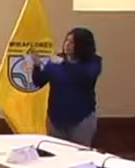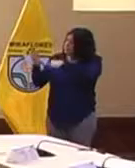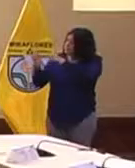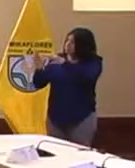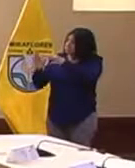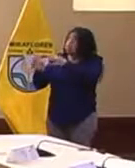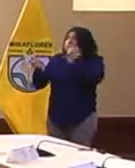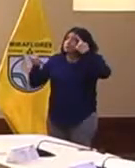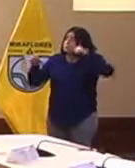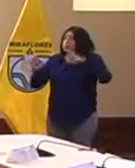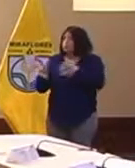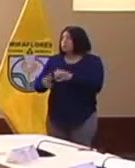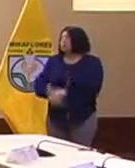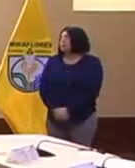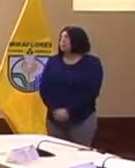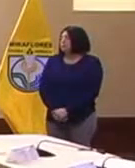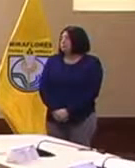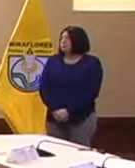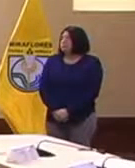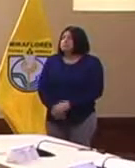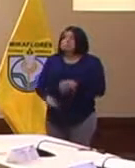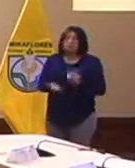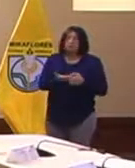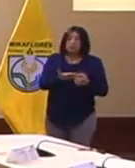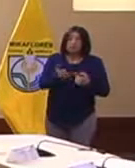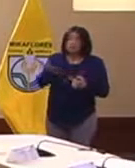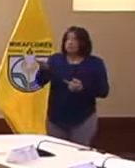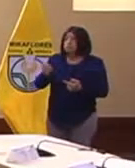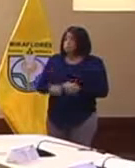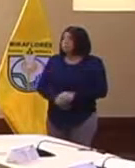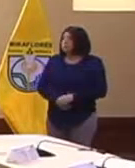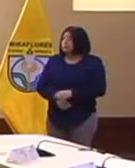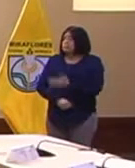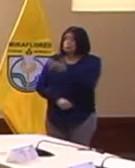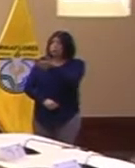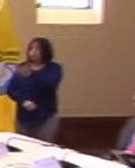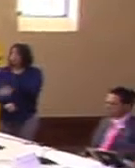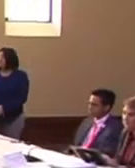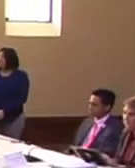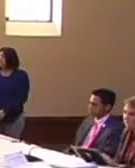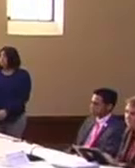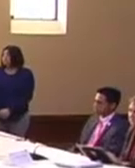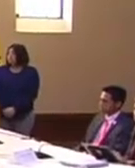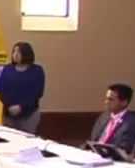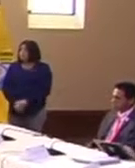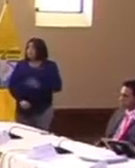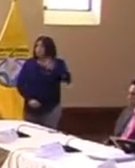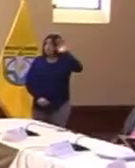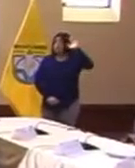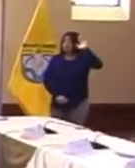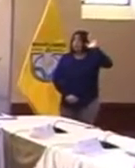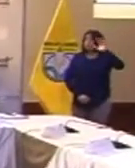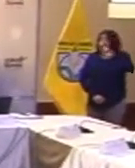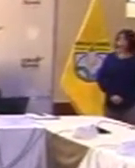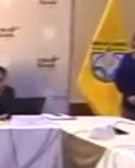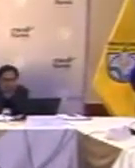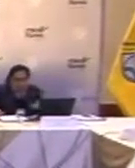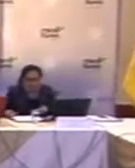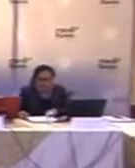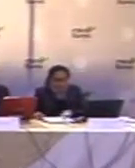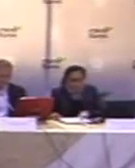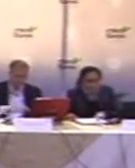en el presente acuerdo. El debate. Ofrezco el uso de la palabra. Ha levantado la mano el señor Sousa